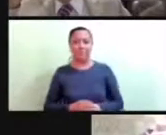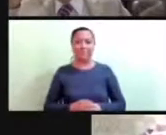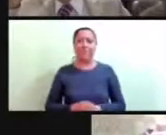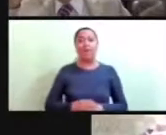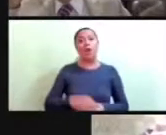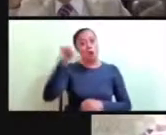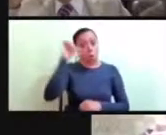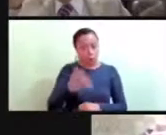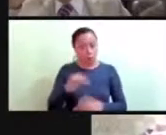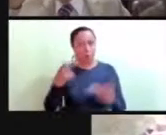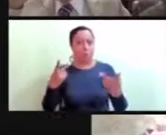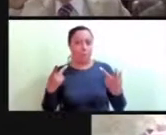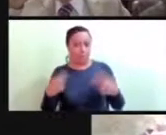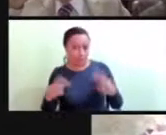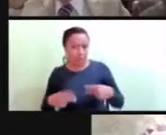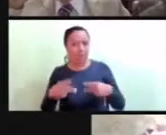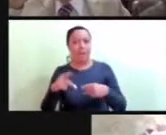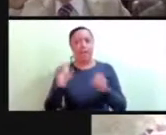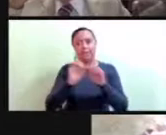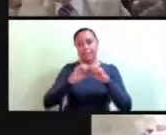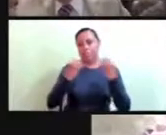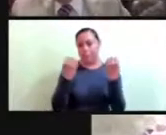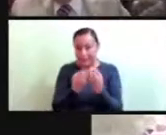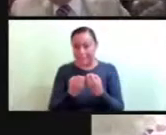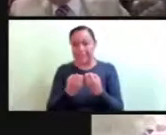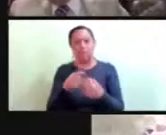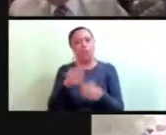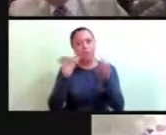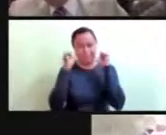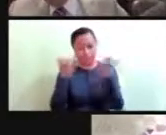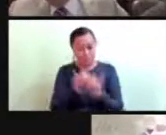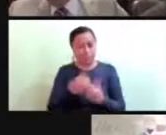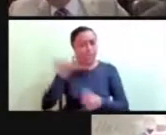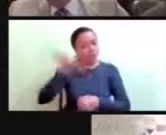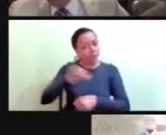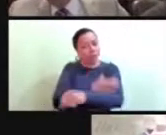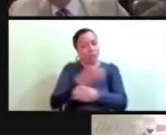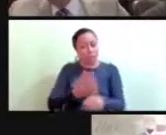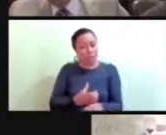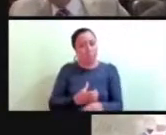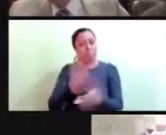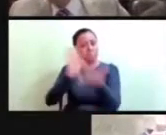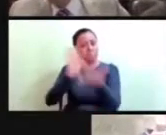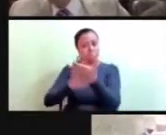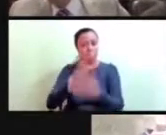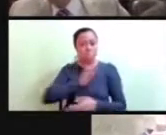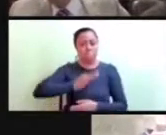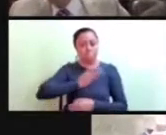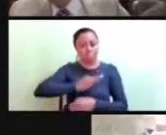acompañan, reconociendo la importancia de su trabajo para la Ciudad de México y sus habitantes.